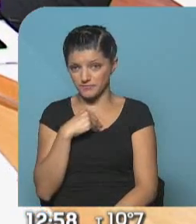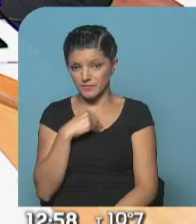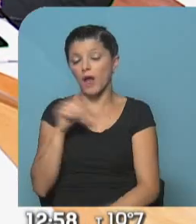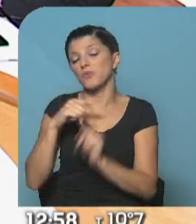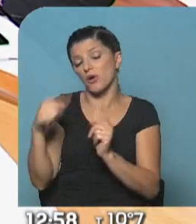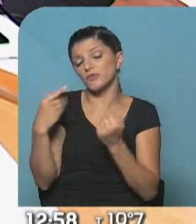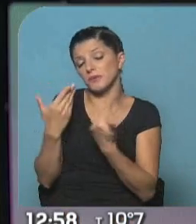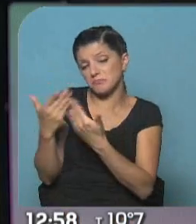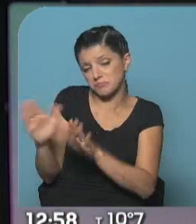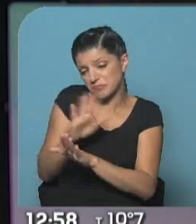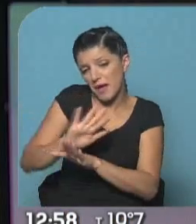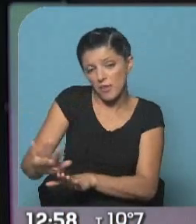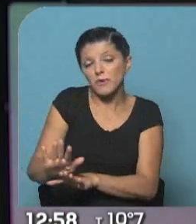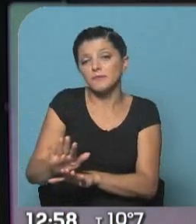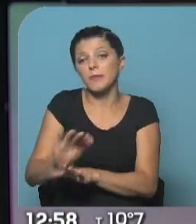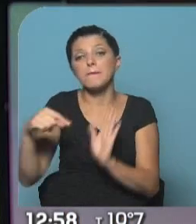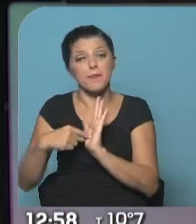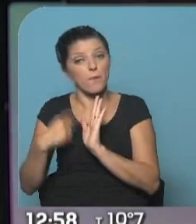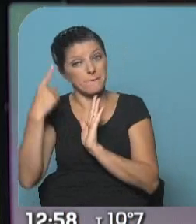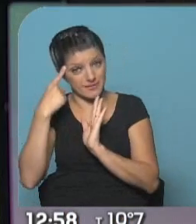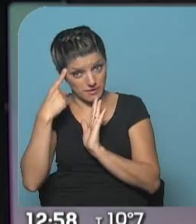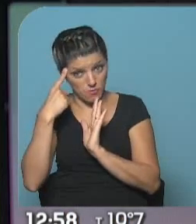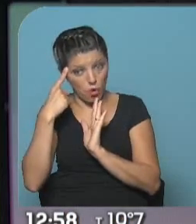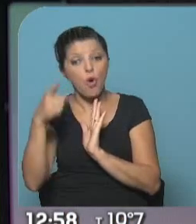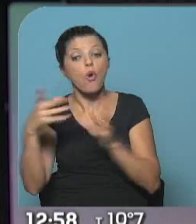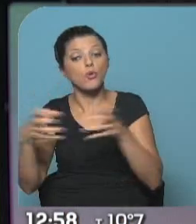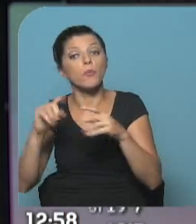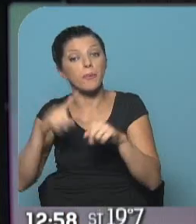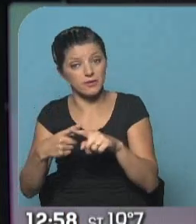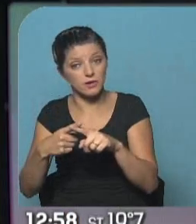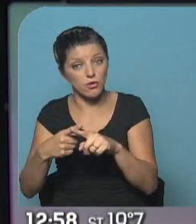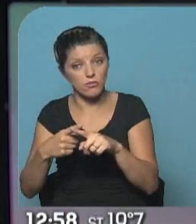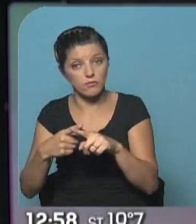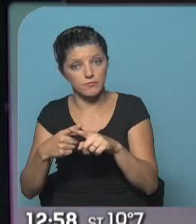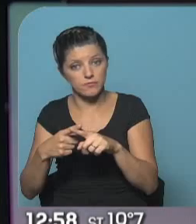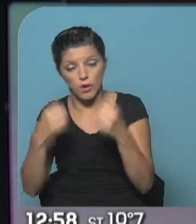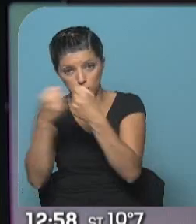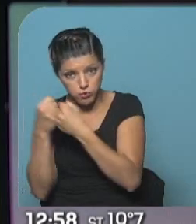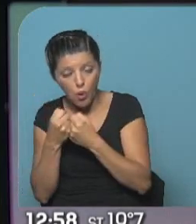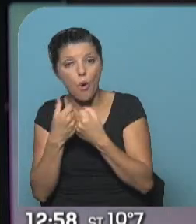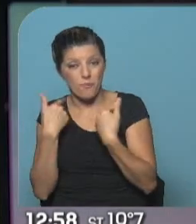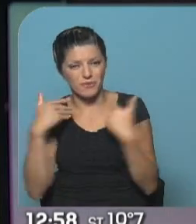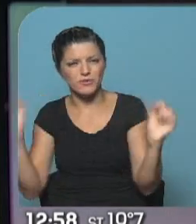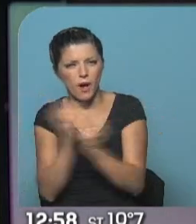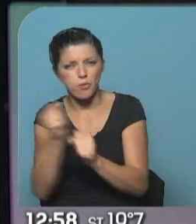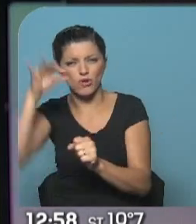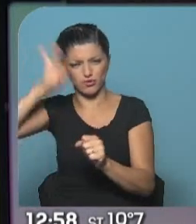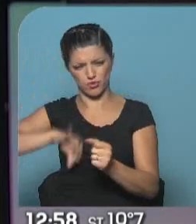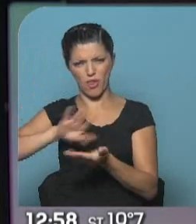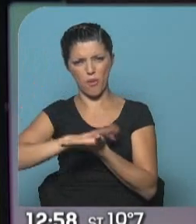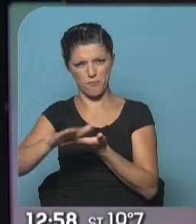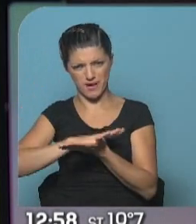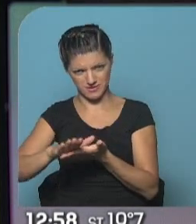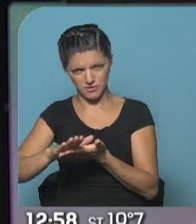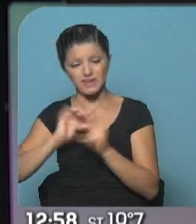poco, al mismo tiempo considerando que el partido logró, por ejemplo, en la gran coalición introducir el salario mínimo y la disminución de la edad